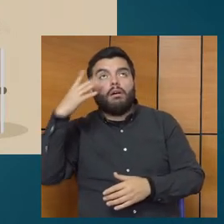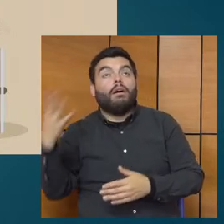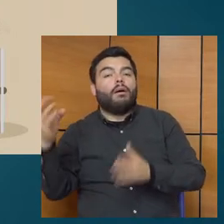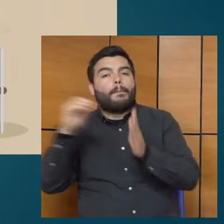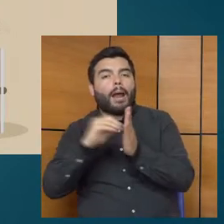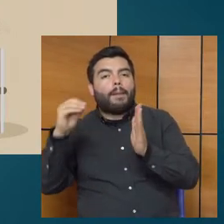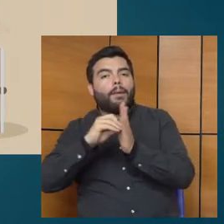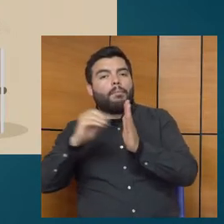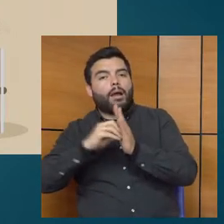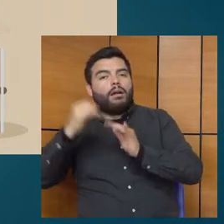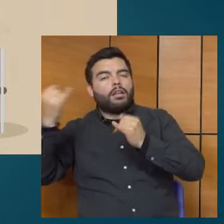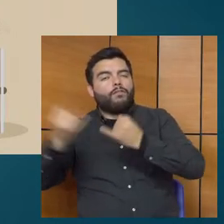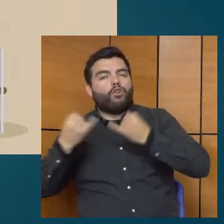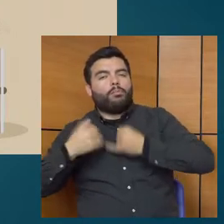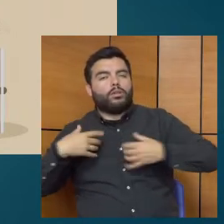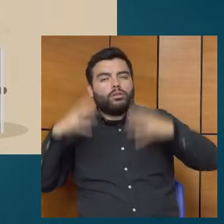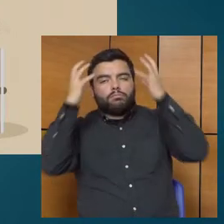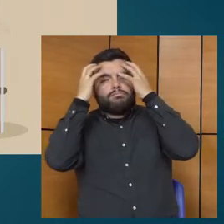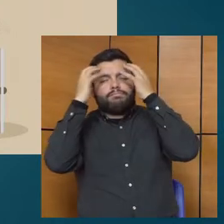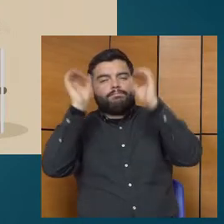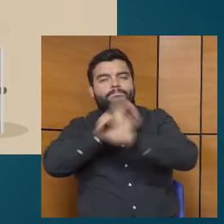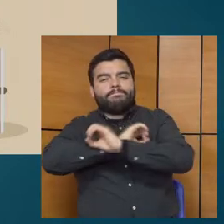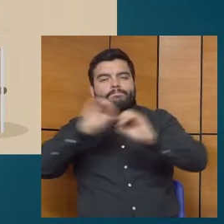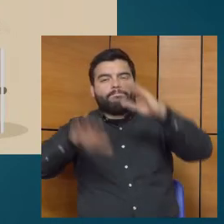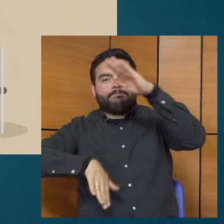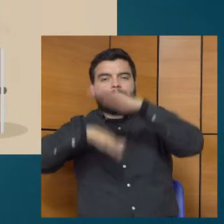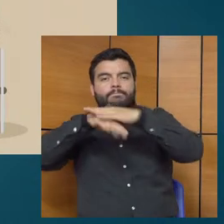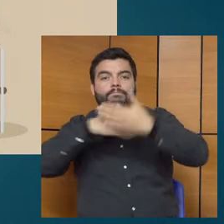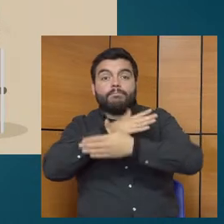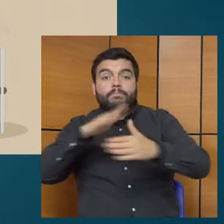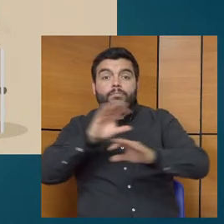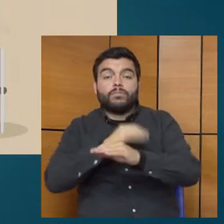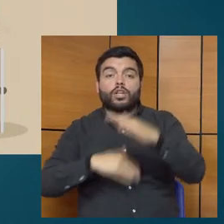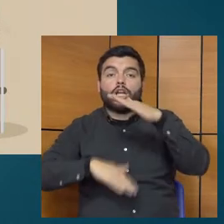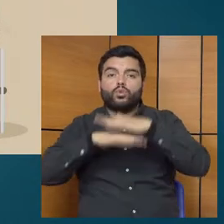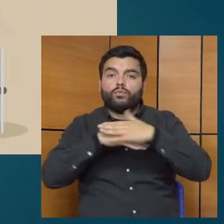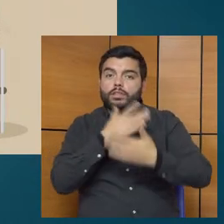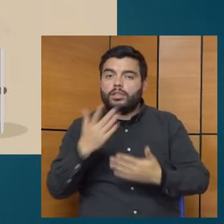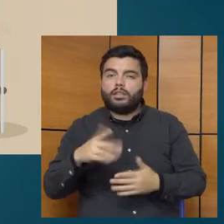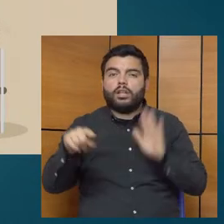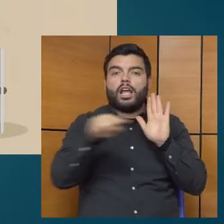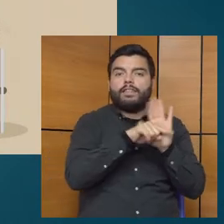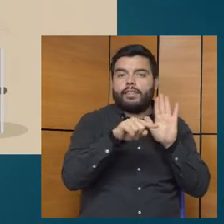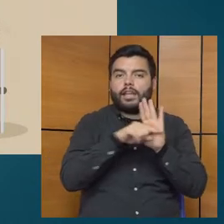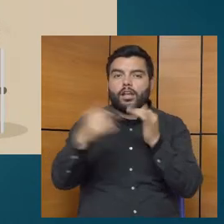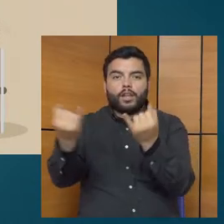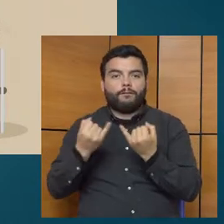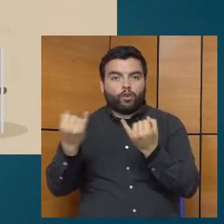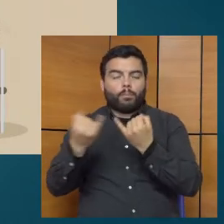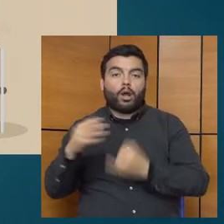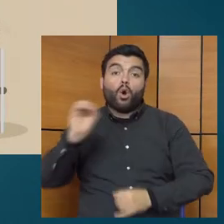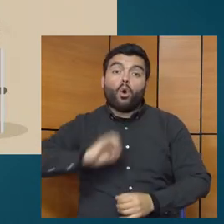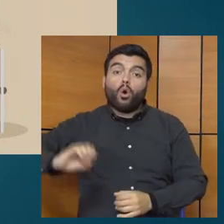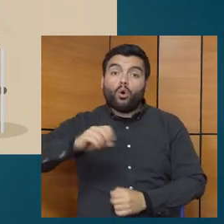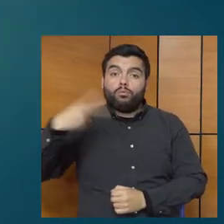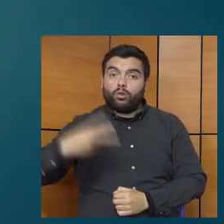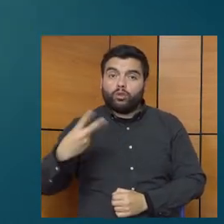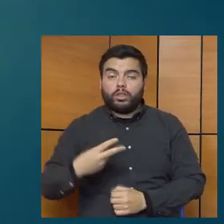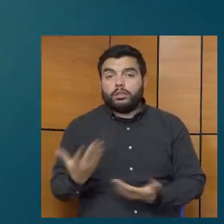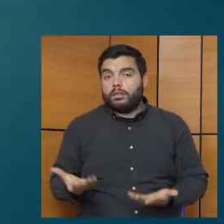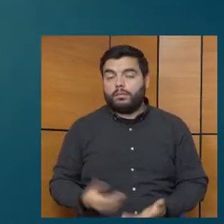estoy ya saturado, mi cerebro ya no admite más, ¿no? Sobre todo cuando es informaciones negativas o malas noticias, ¿no?